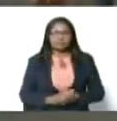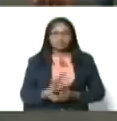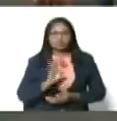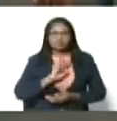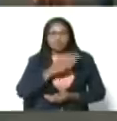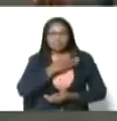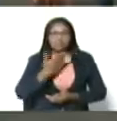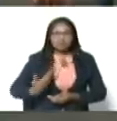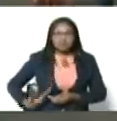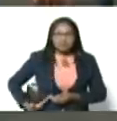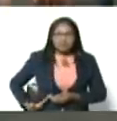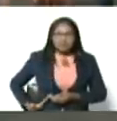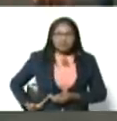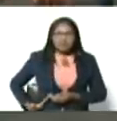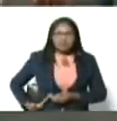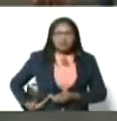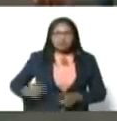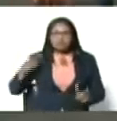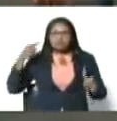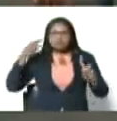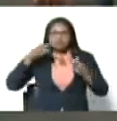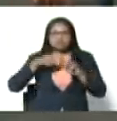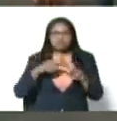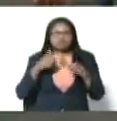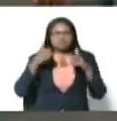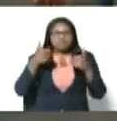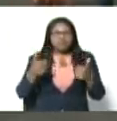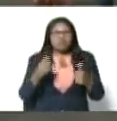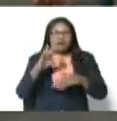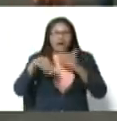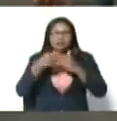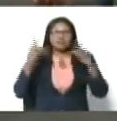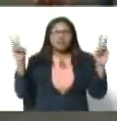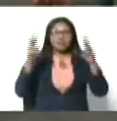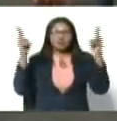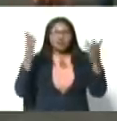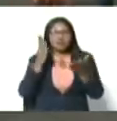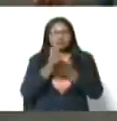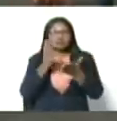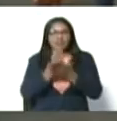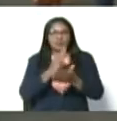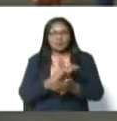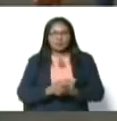misión cumplida, misión cumplida. ¡Hasta la victoria siempre!